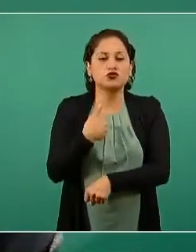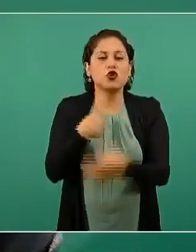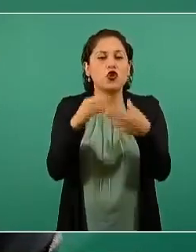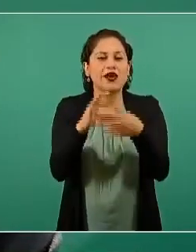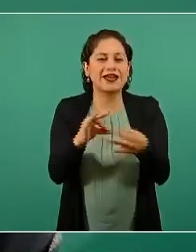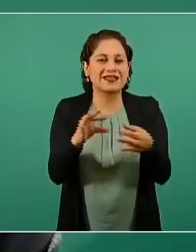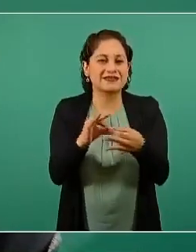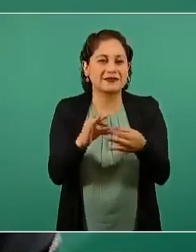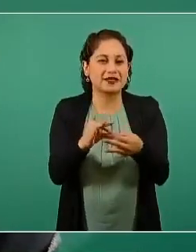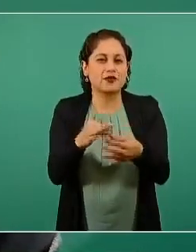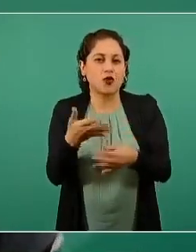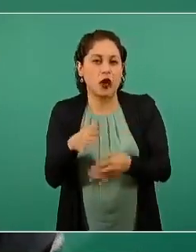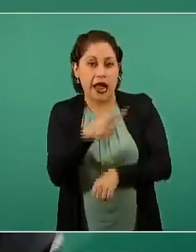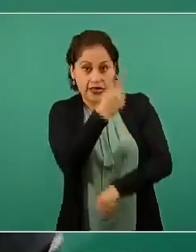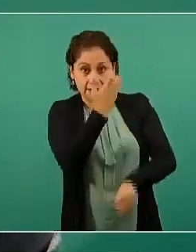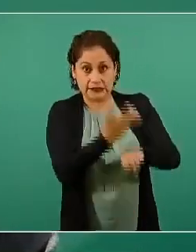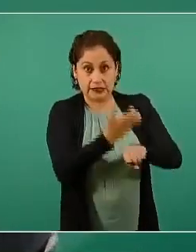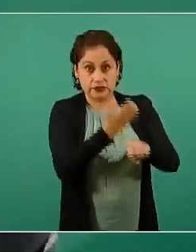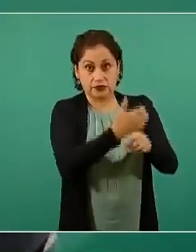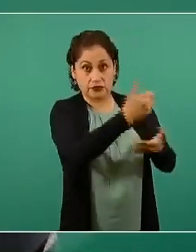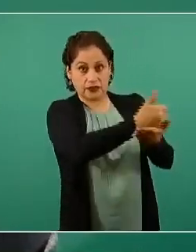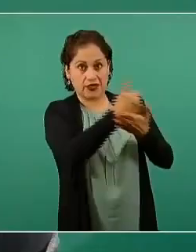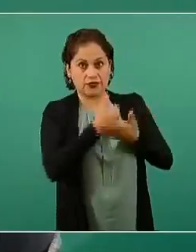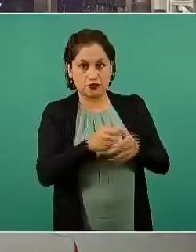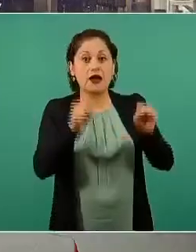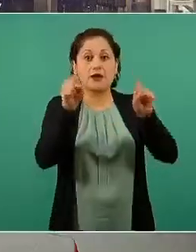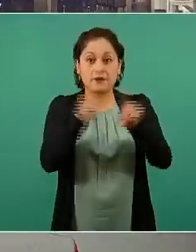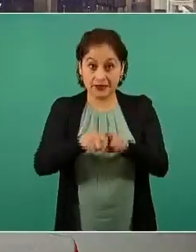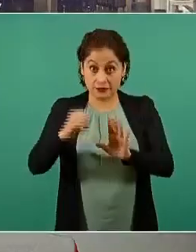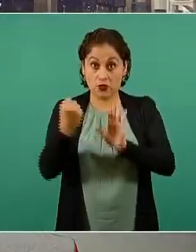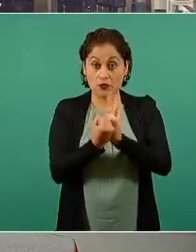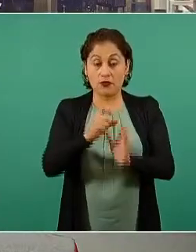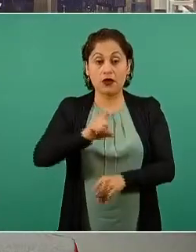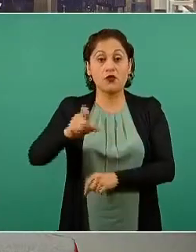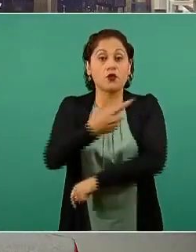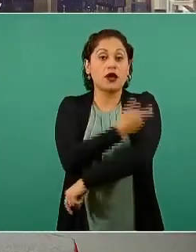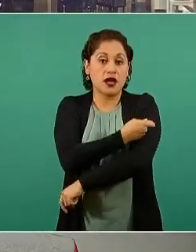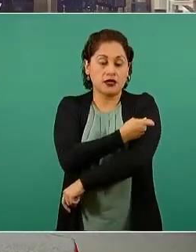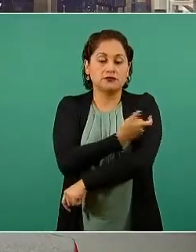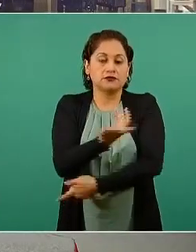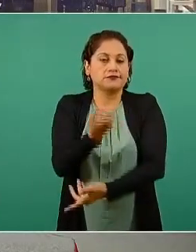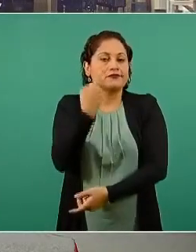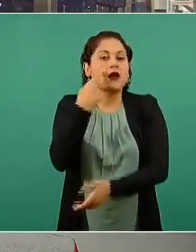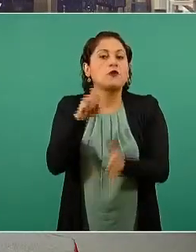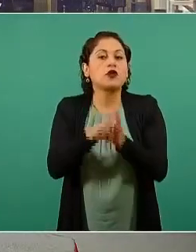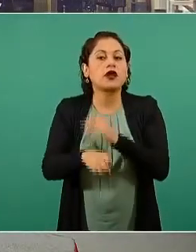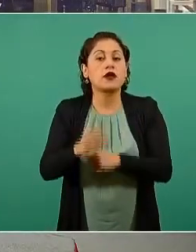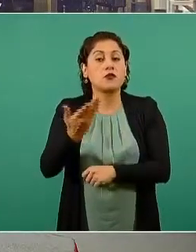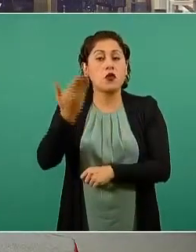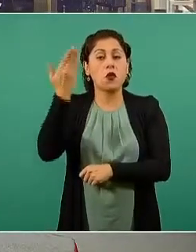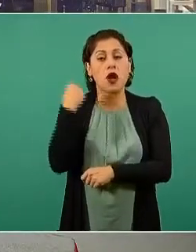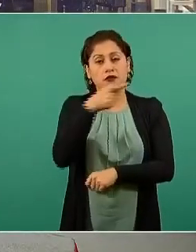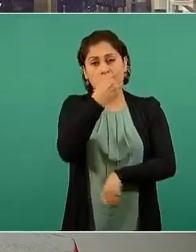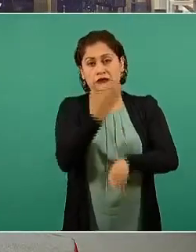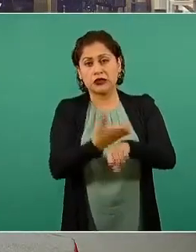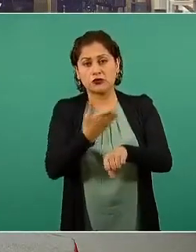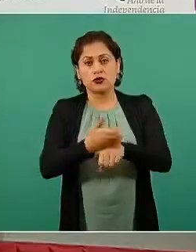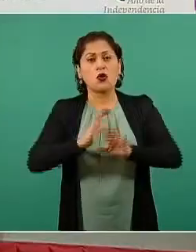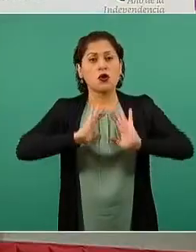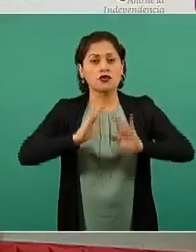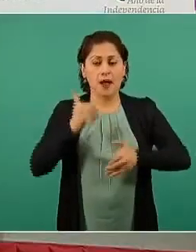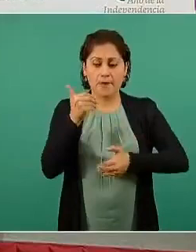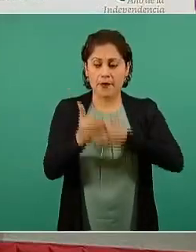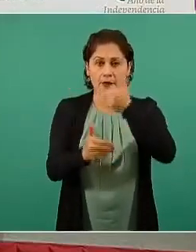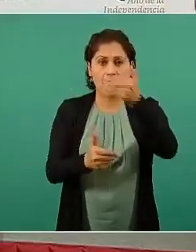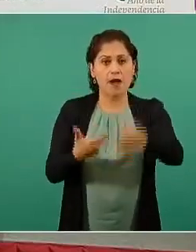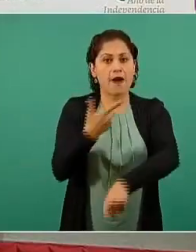hemos recibido de Estados Unidos, precisamente con la vacuna Astra. En su momento Estados Unidos ya tenía un avance muy grande y sobre la